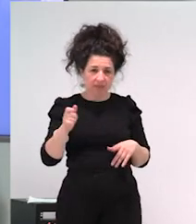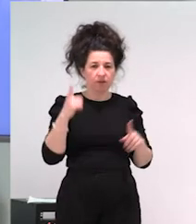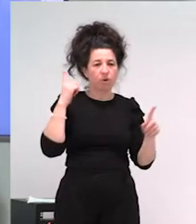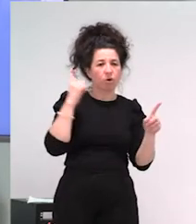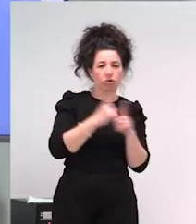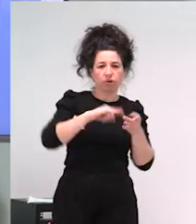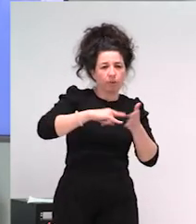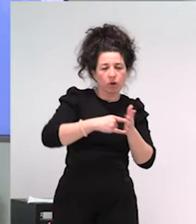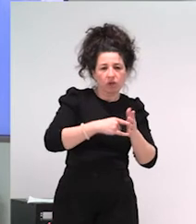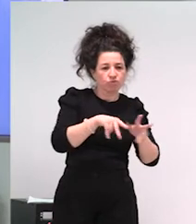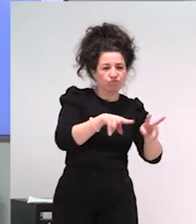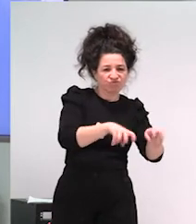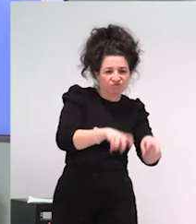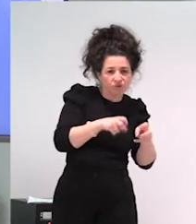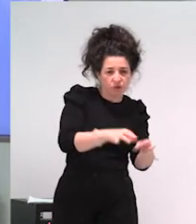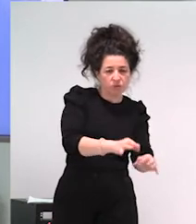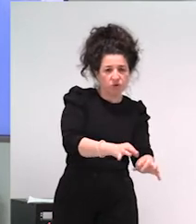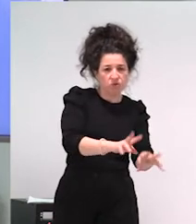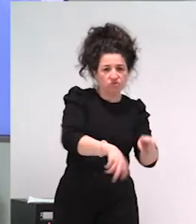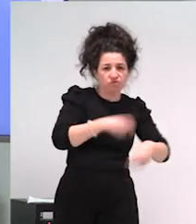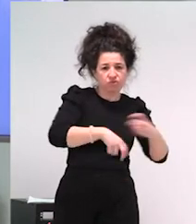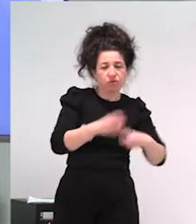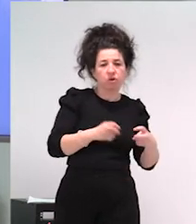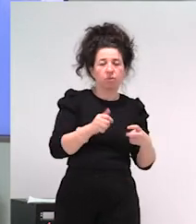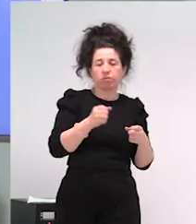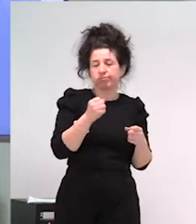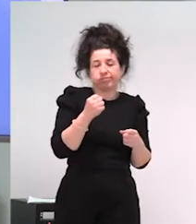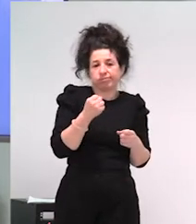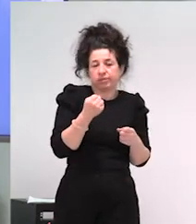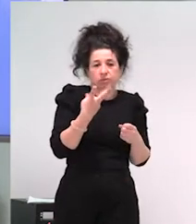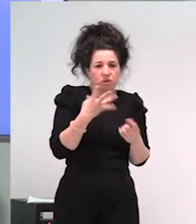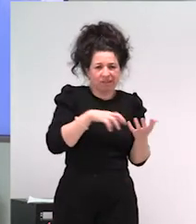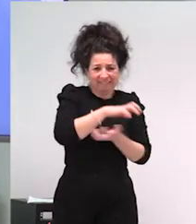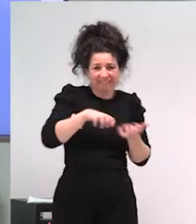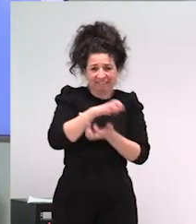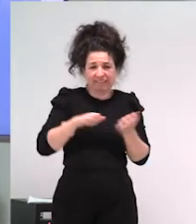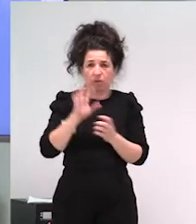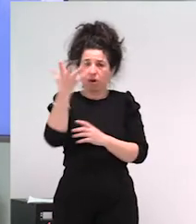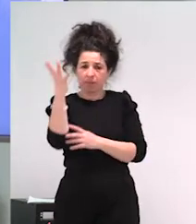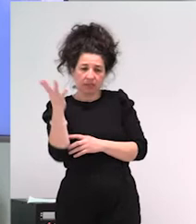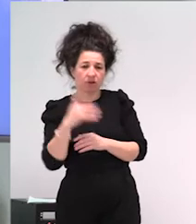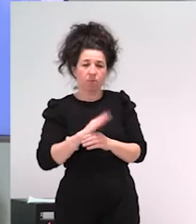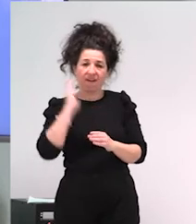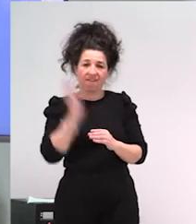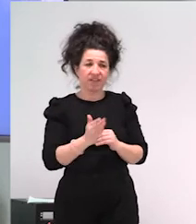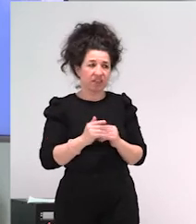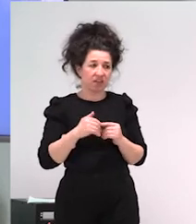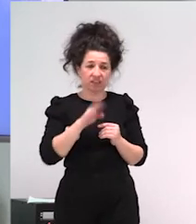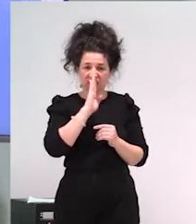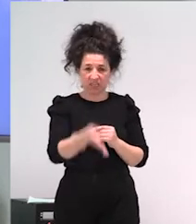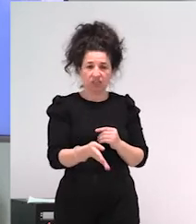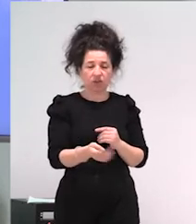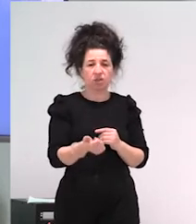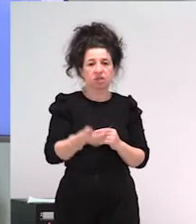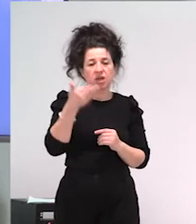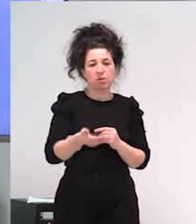extractivos o contra mil y una movidas a nivel ambiental que tenían unos efectos y que eran muy directos. Creo que es importante ponerlos